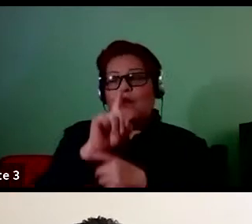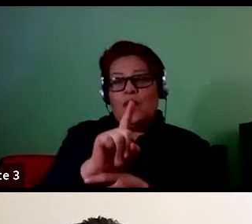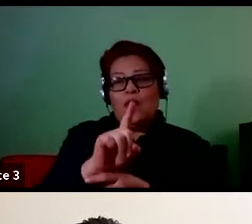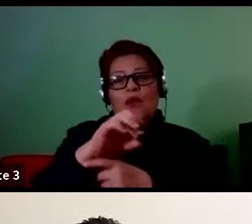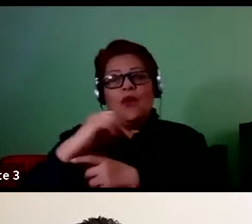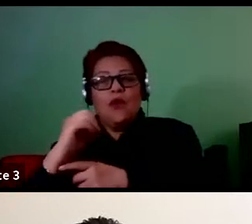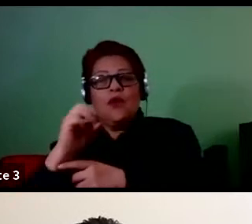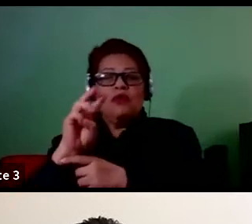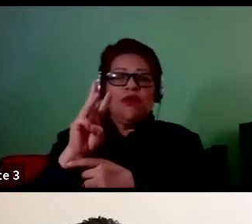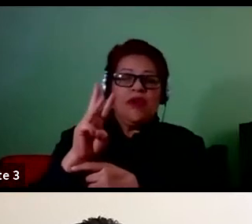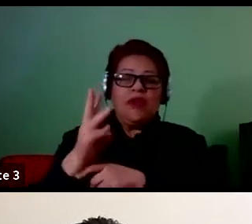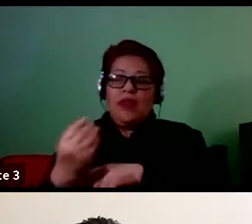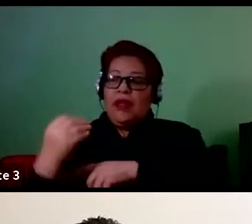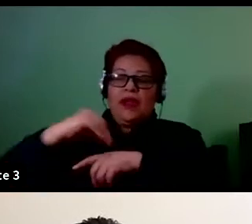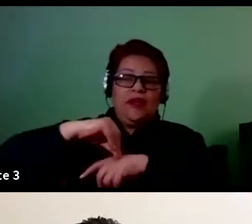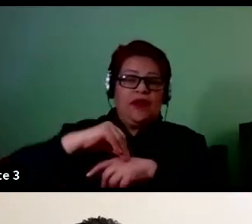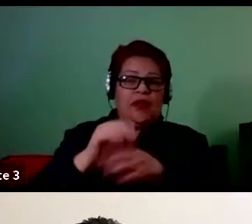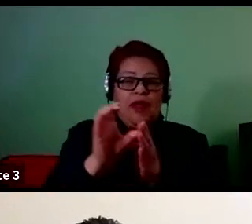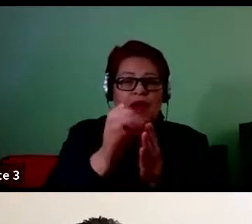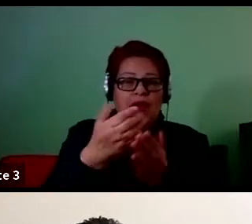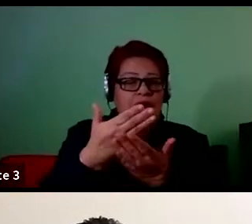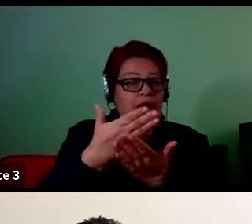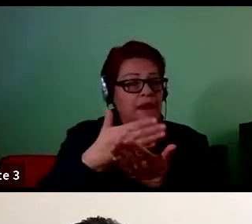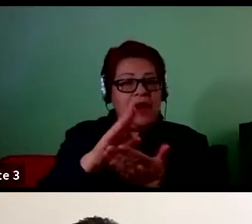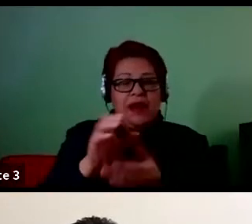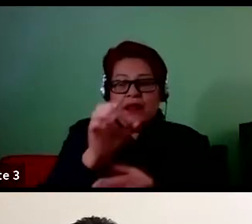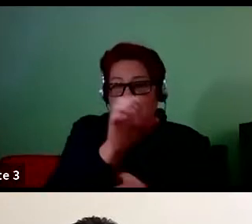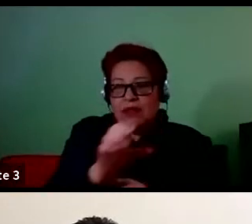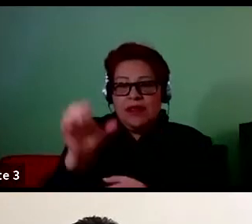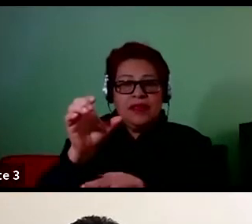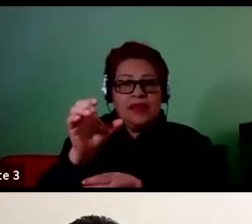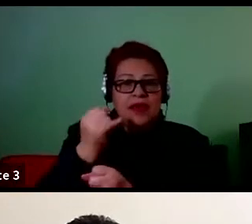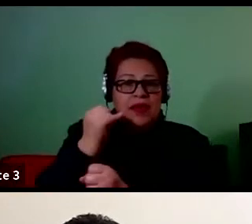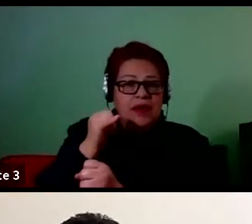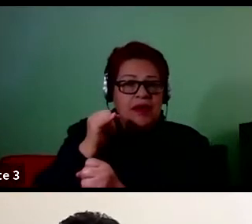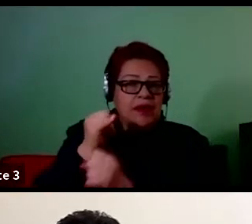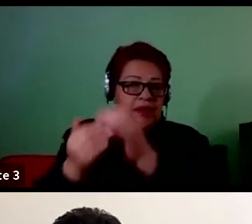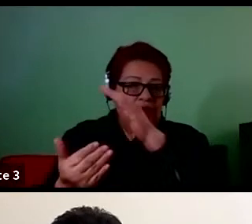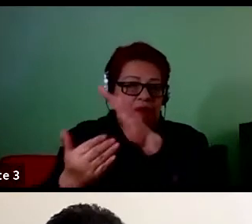3 la inclusión de esta mesa específica. Y diputado,